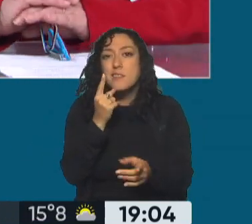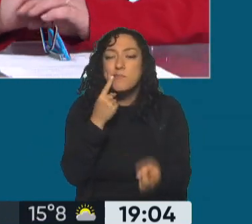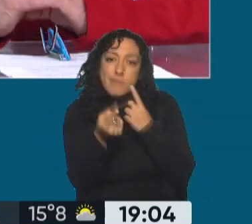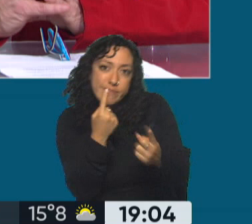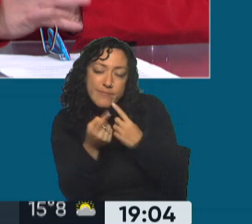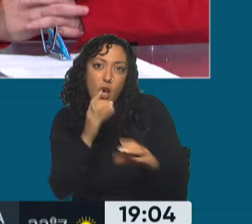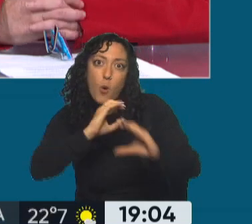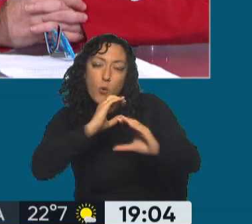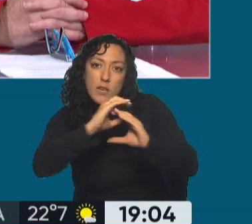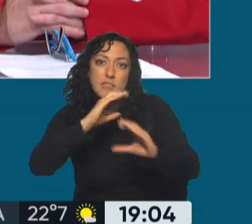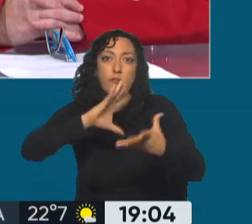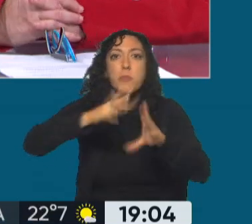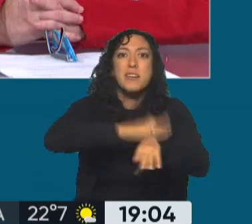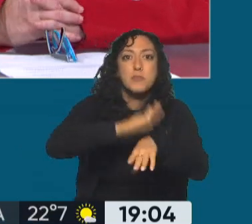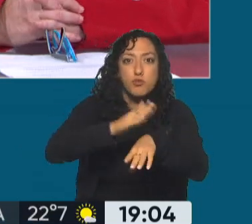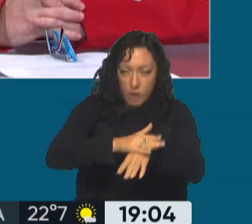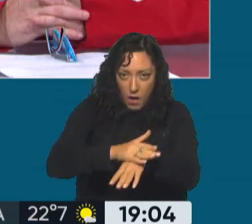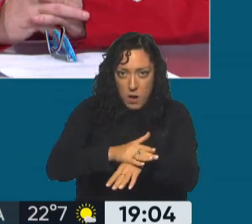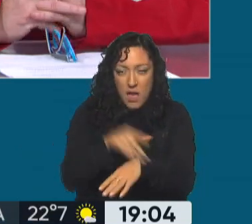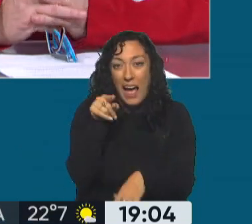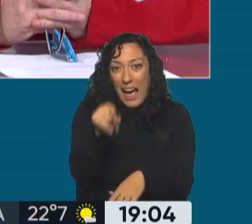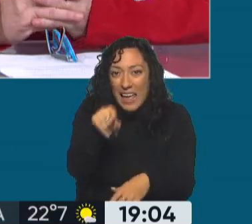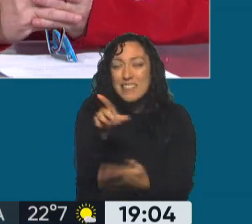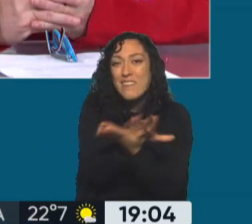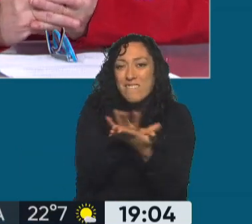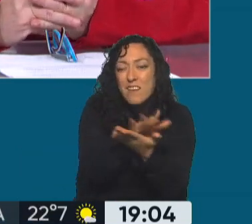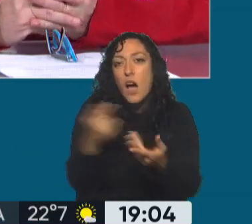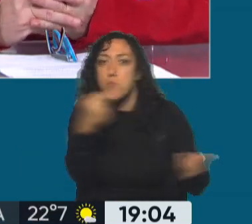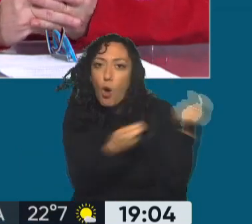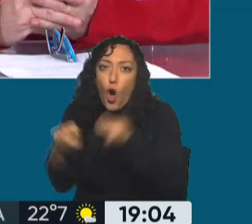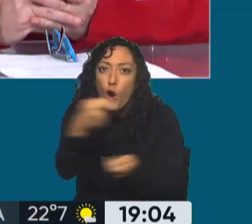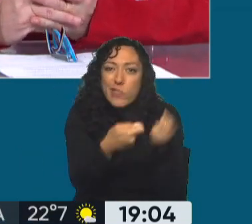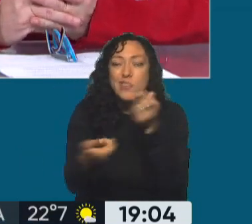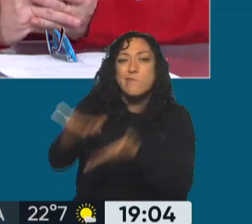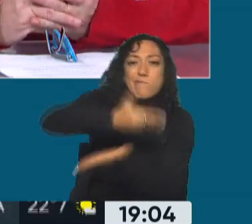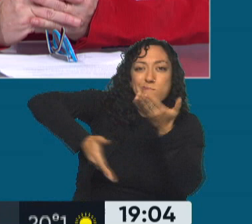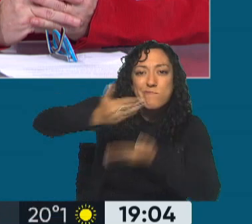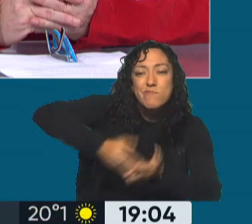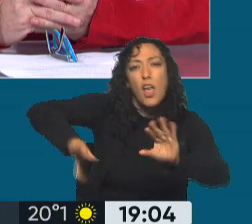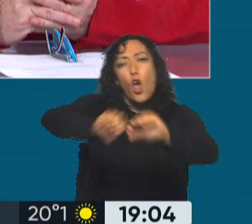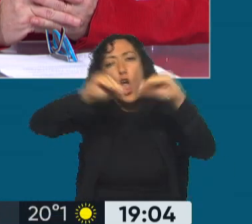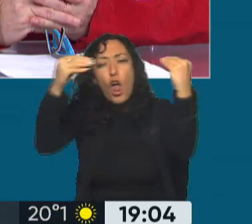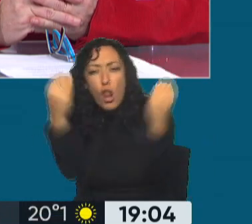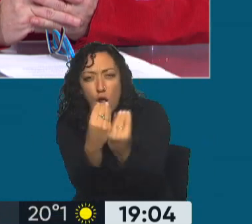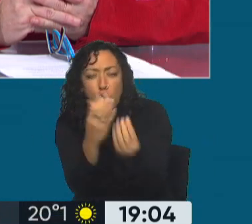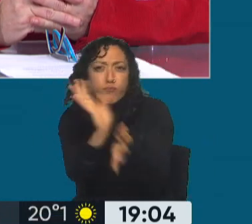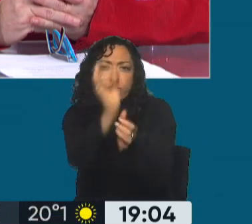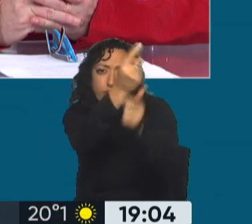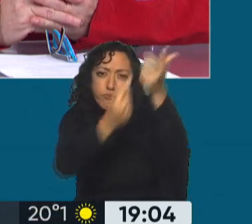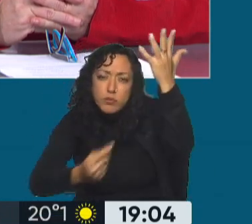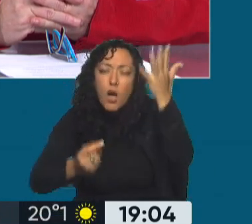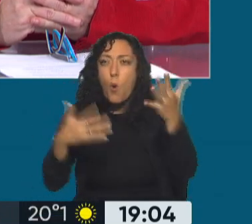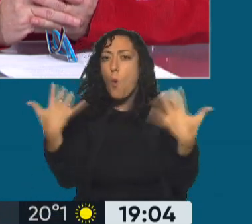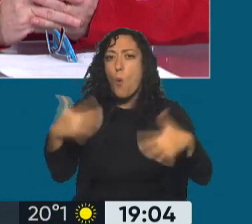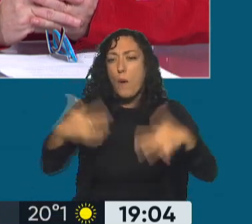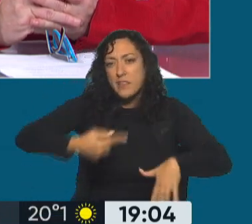de comunicación responsable, donde todo el mundo hace su aporte y las conclusiones son muy,